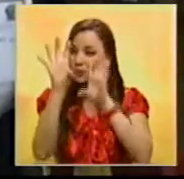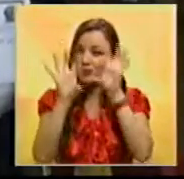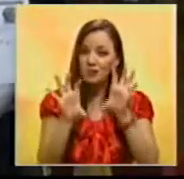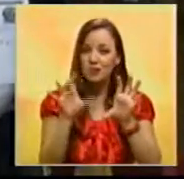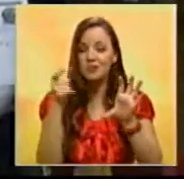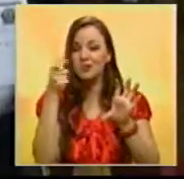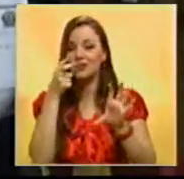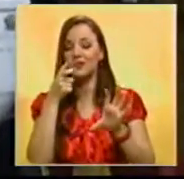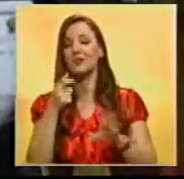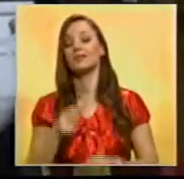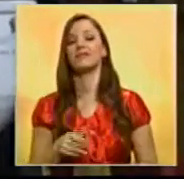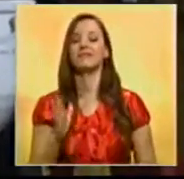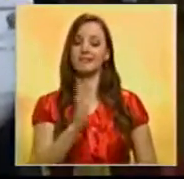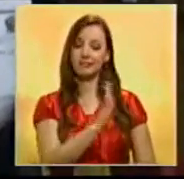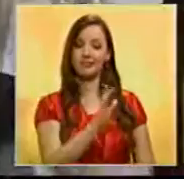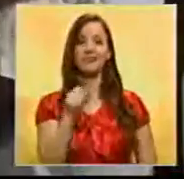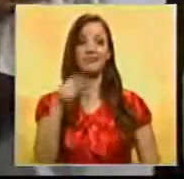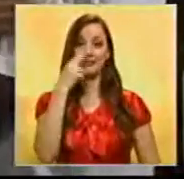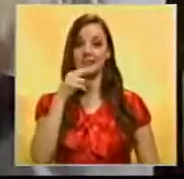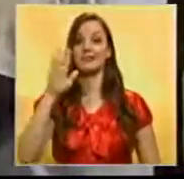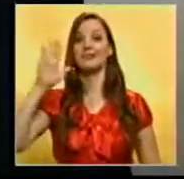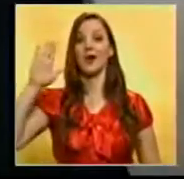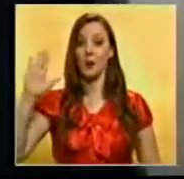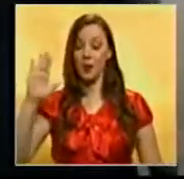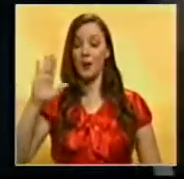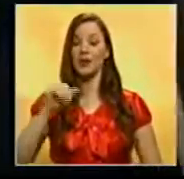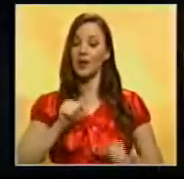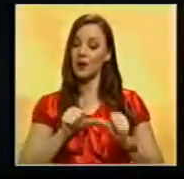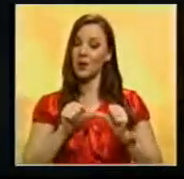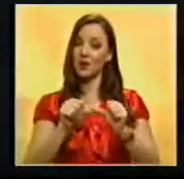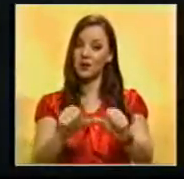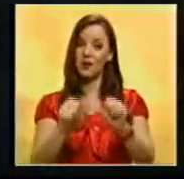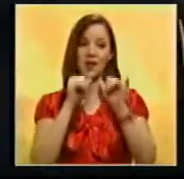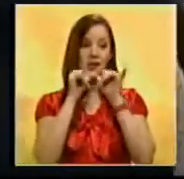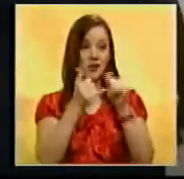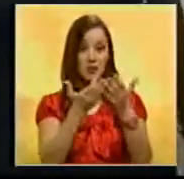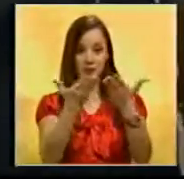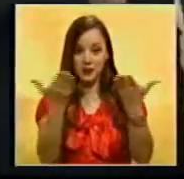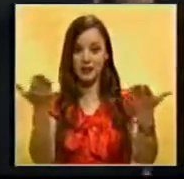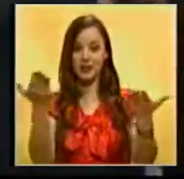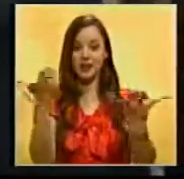reconocimiento nos compromete a seguir informándolos con profesionalismo y equilibrio. ¡Felicidades!